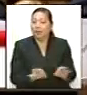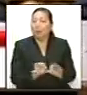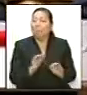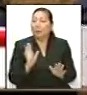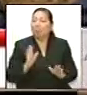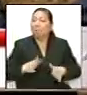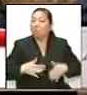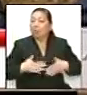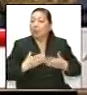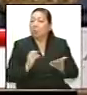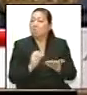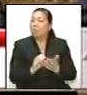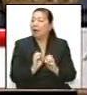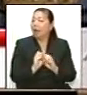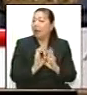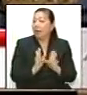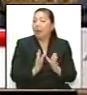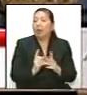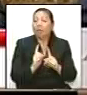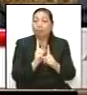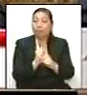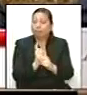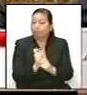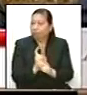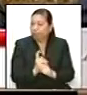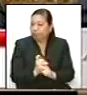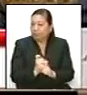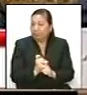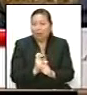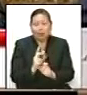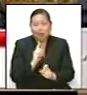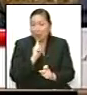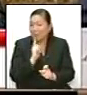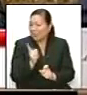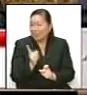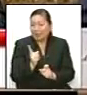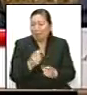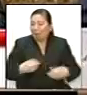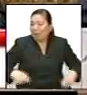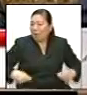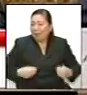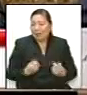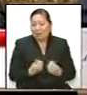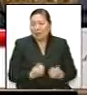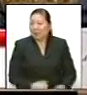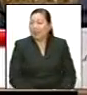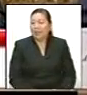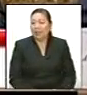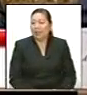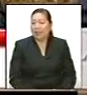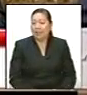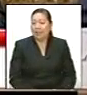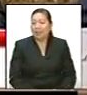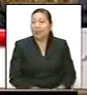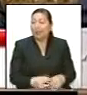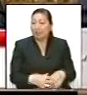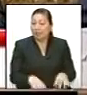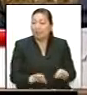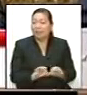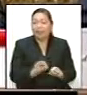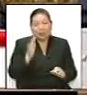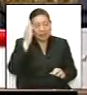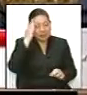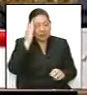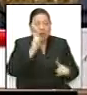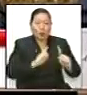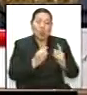poder aclarar que las consultorías no son despilfarros de dinero. Y es importante que sepamos